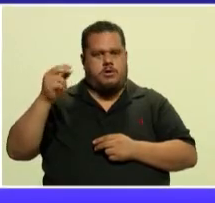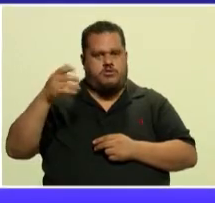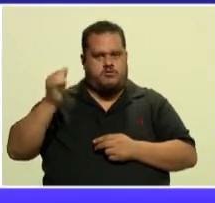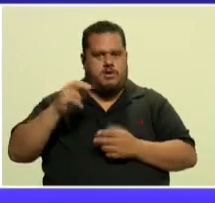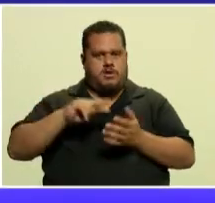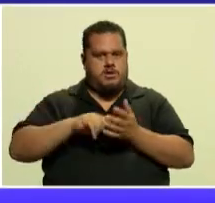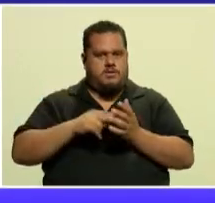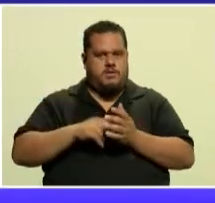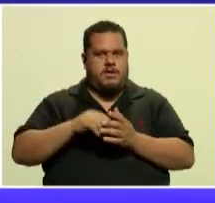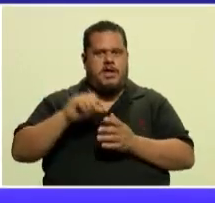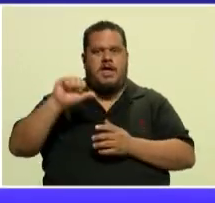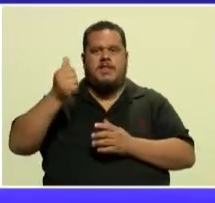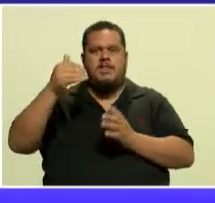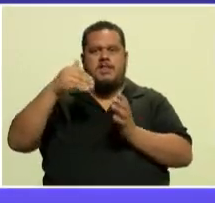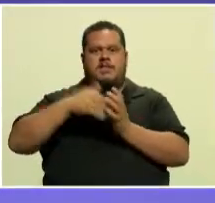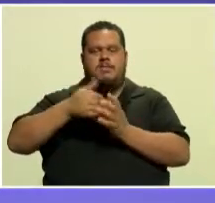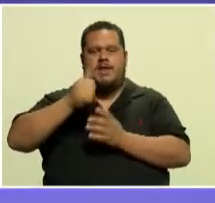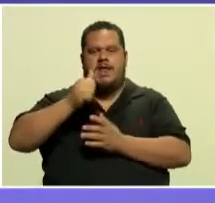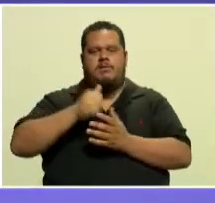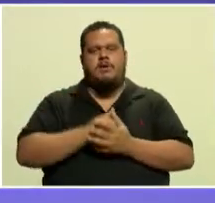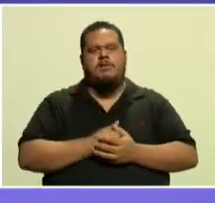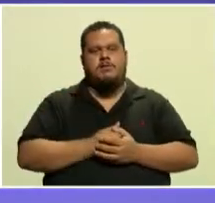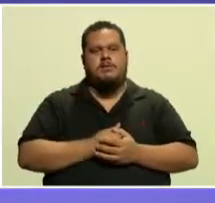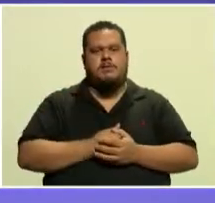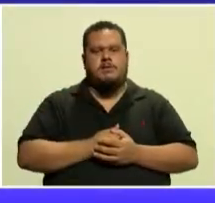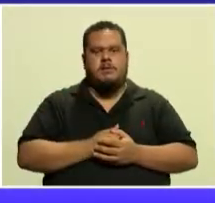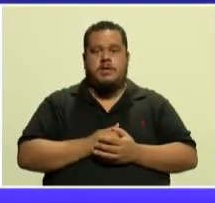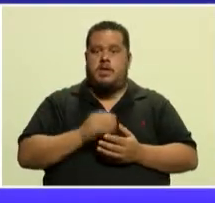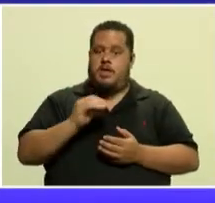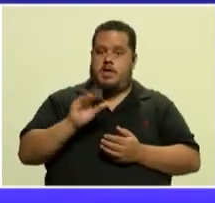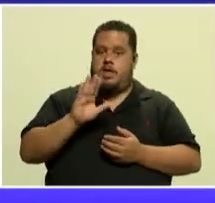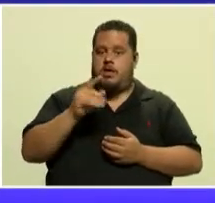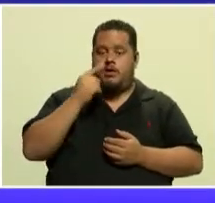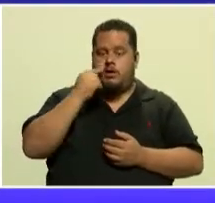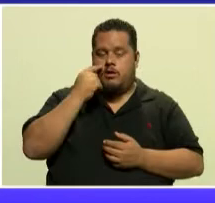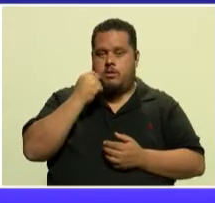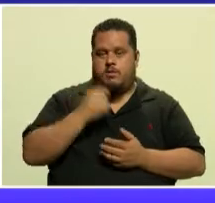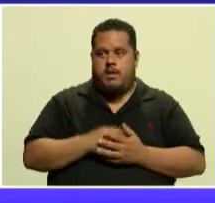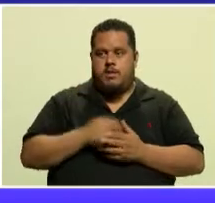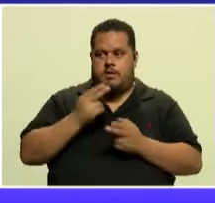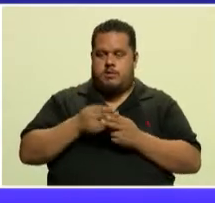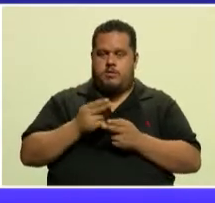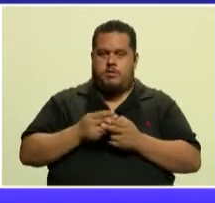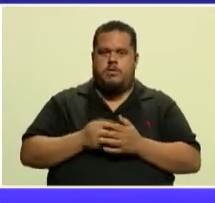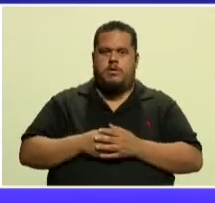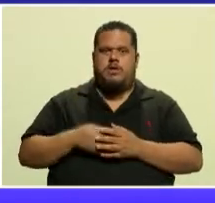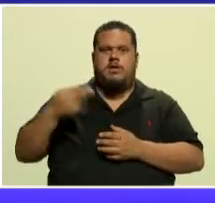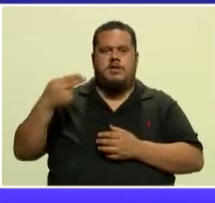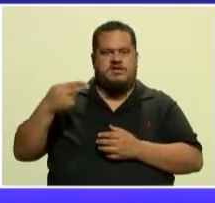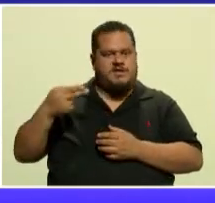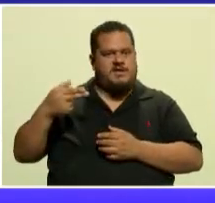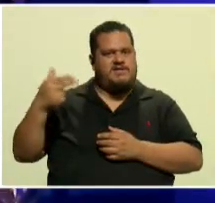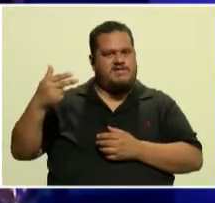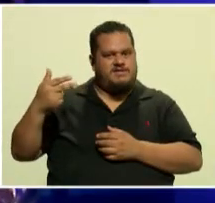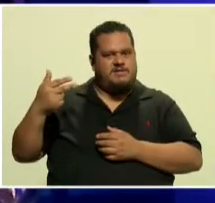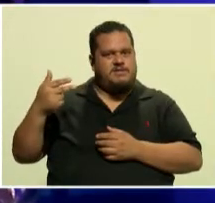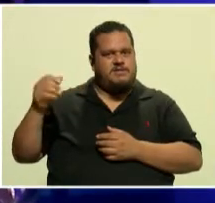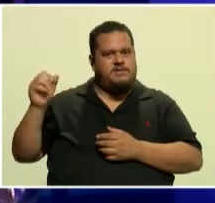decir 10.000 aguas. 10.000 aguas, sí. Y tu padre se llama Chen Chien